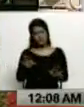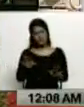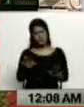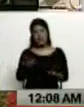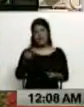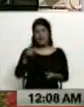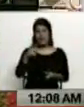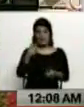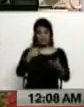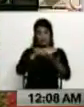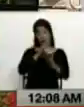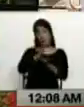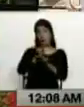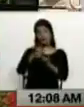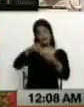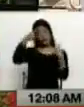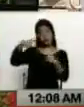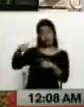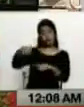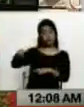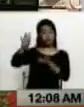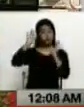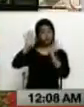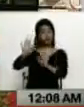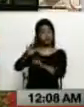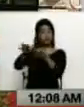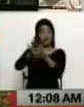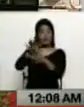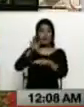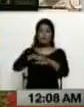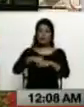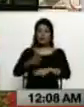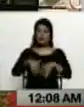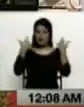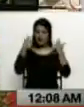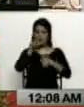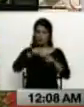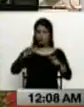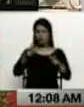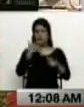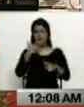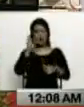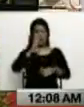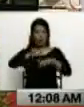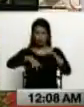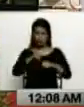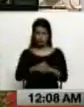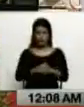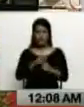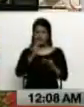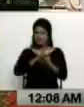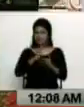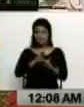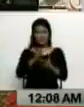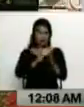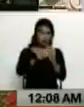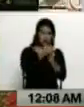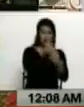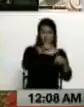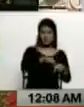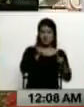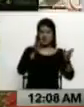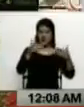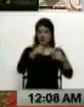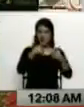chavista no solo negándolo sino abandonándolos en plena pelea porque qué rabia aquel funcionario es un corrupto resguardándose